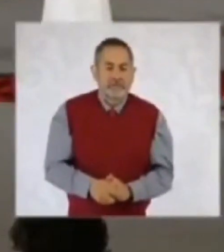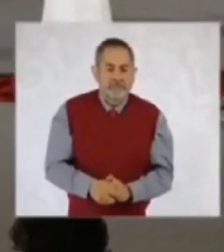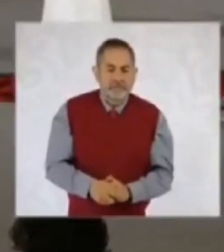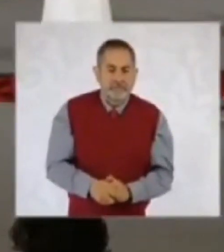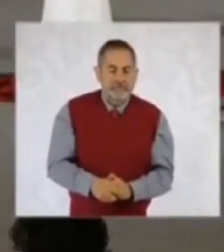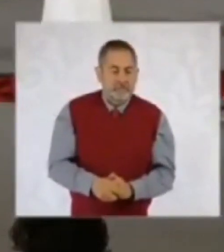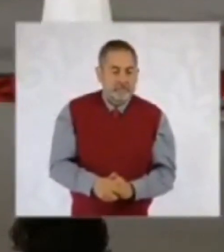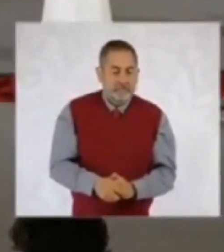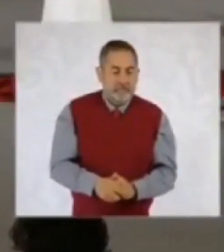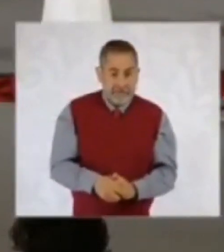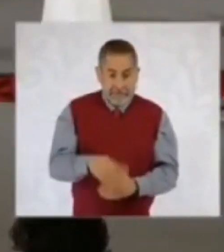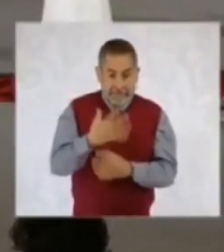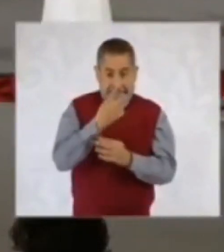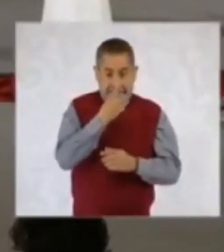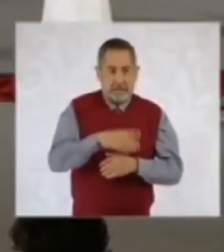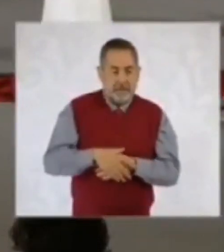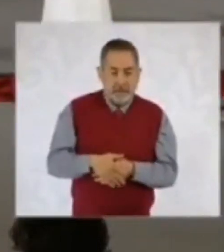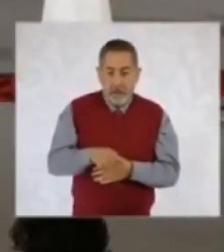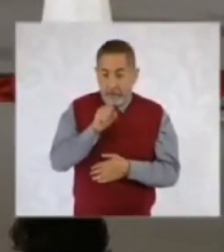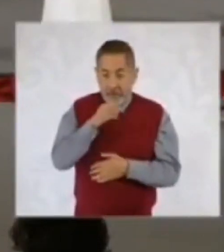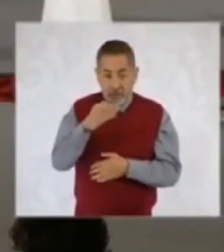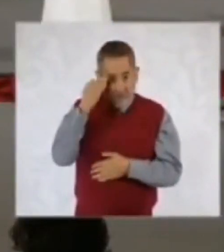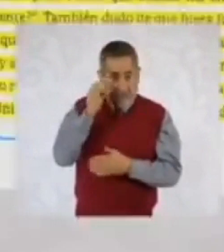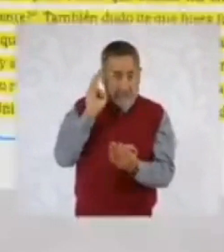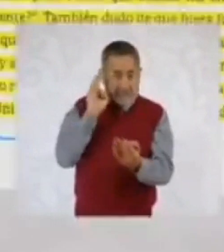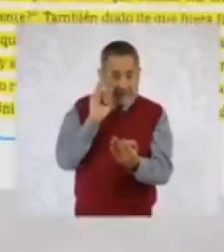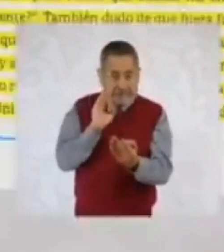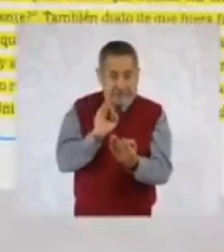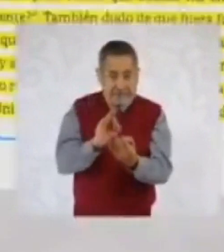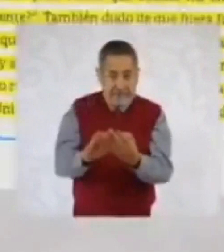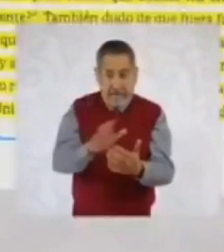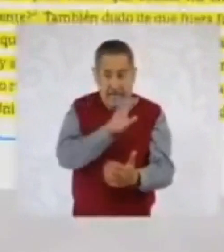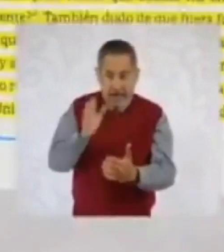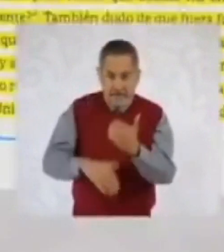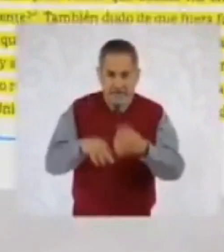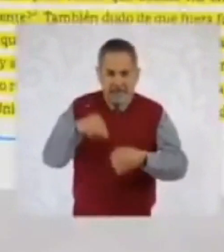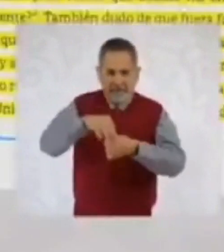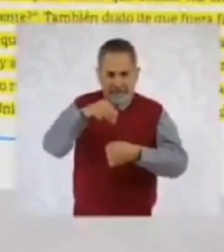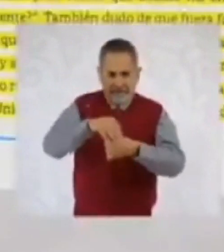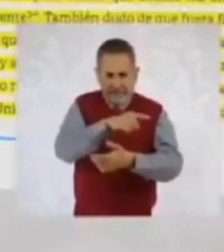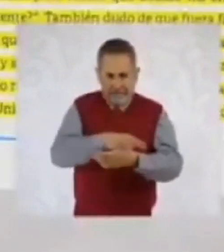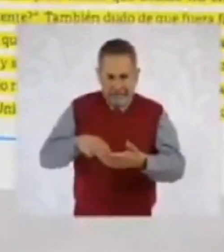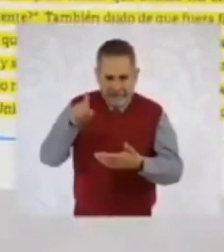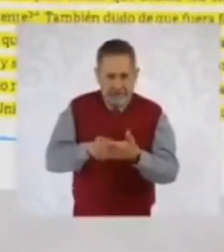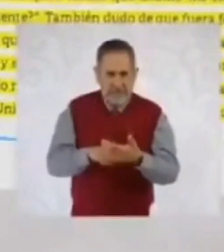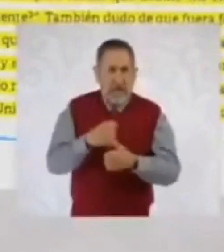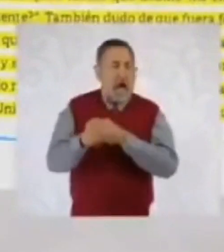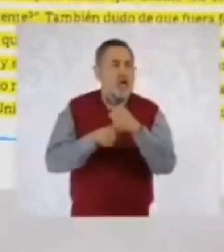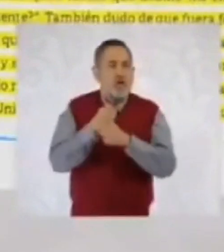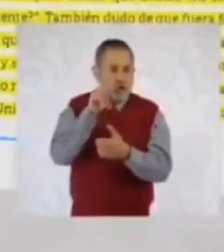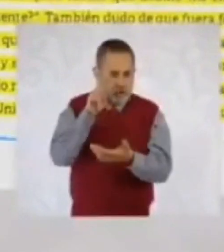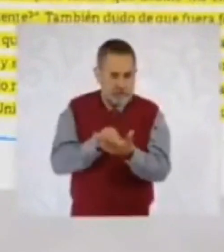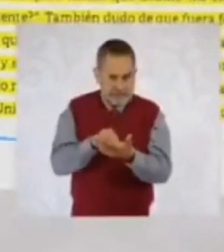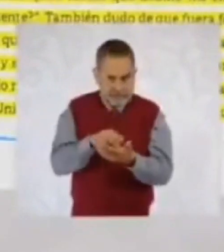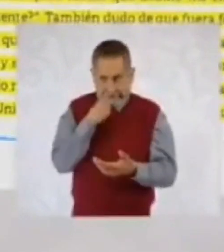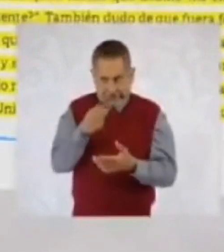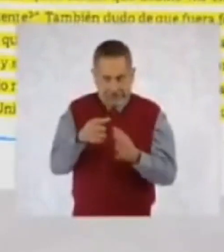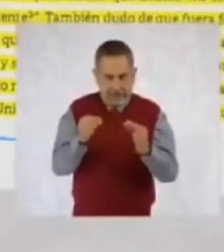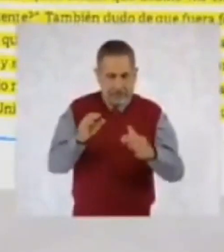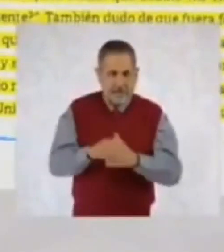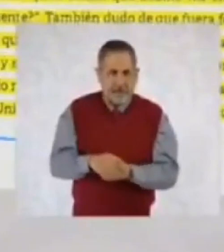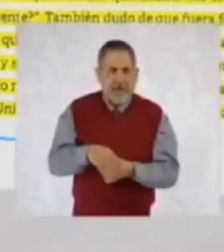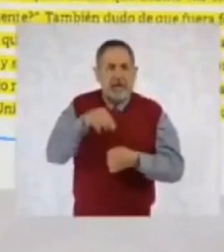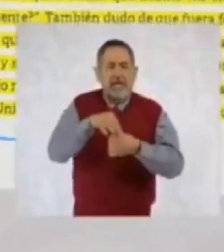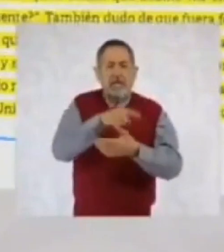durante esas horas finales hubo mucha tensión al final de la jornada electoral, 2000 estamos hablando, ¿no?